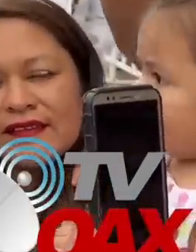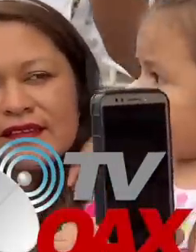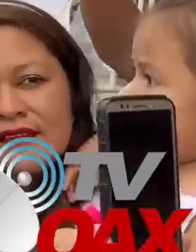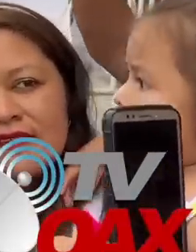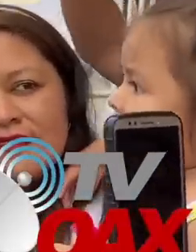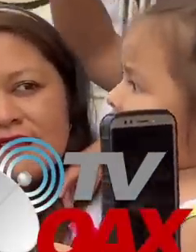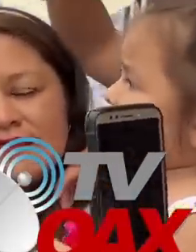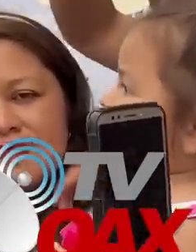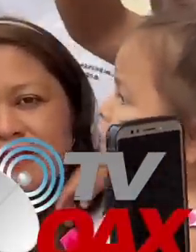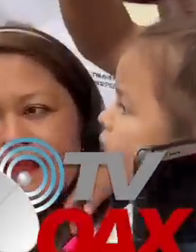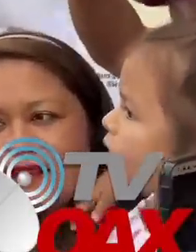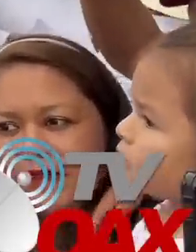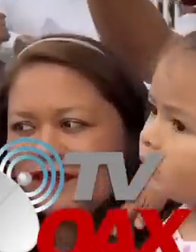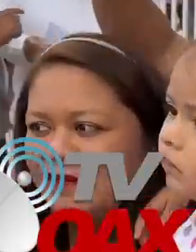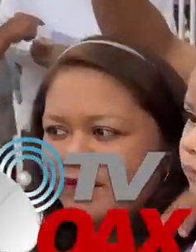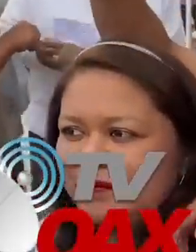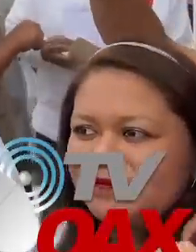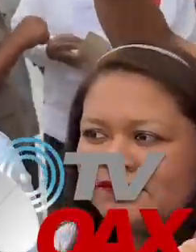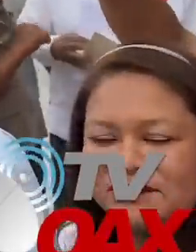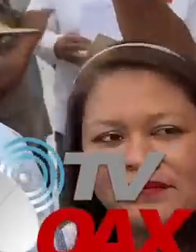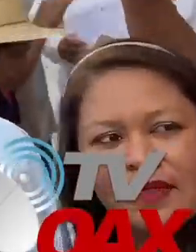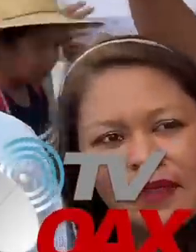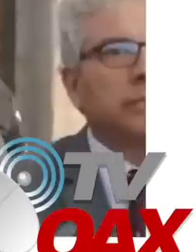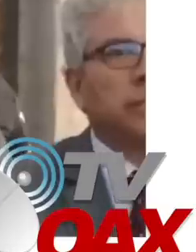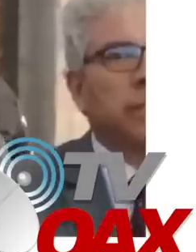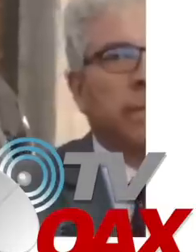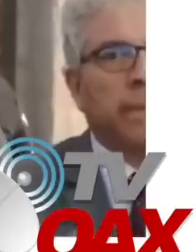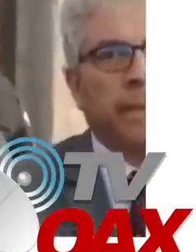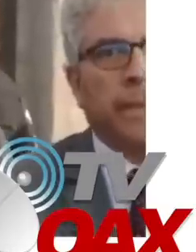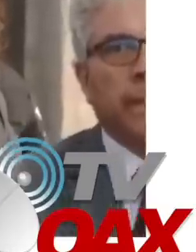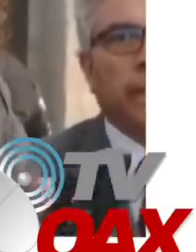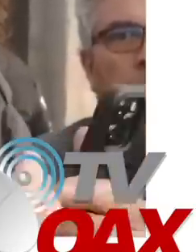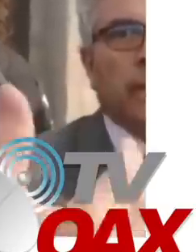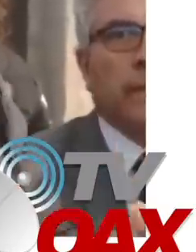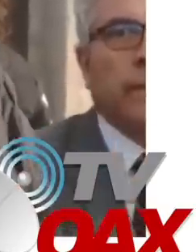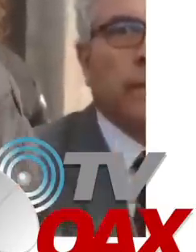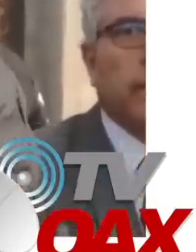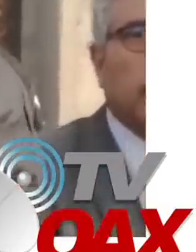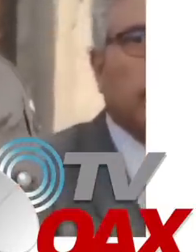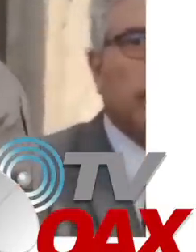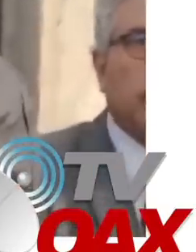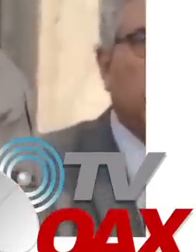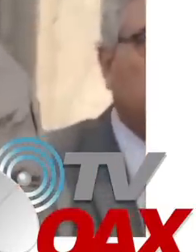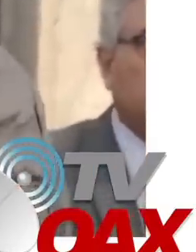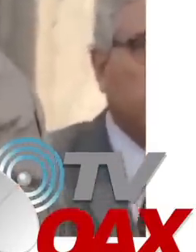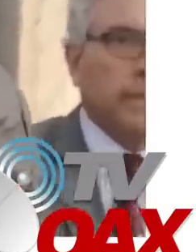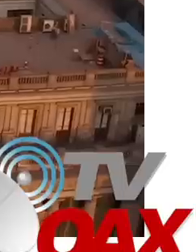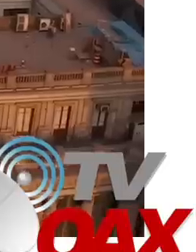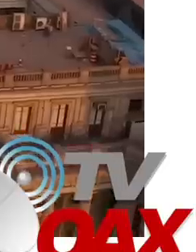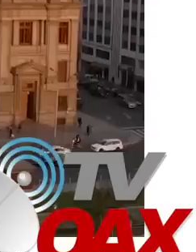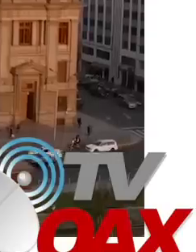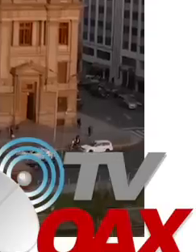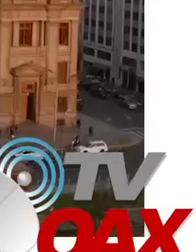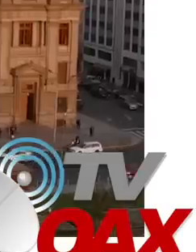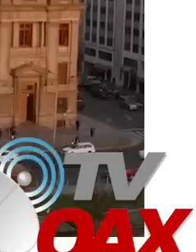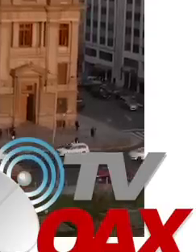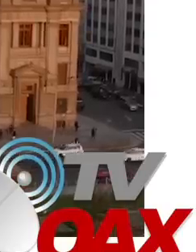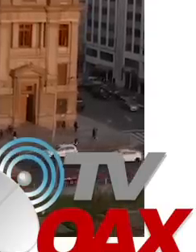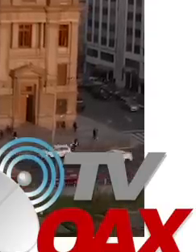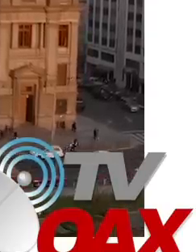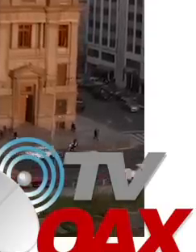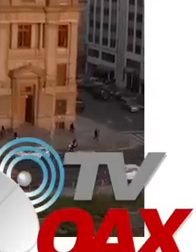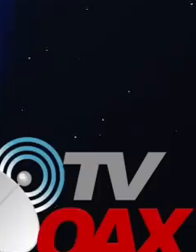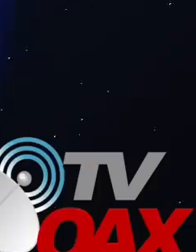otros países. Tal es el caso que un hombre peruano reconoce la labor del presidente de